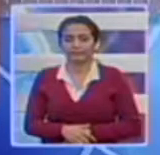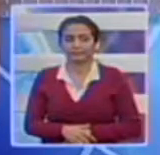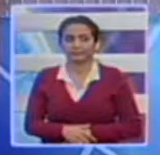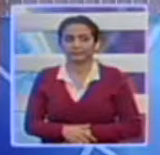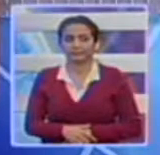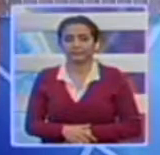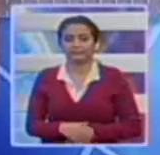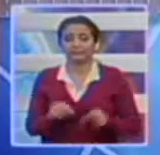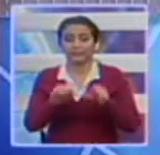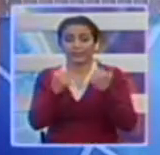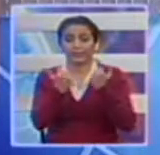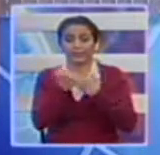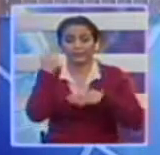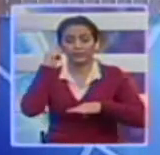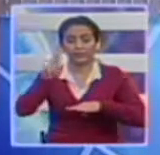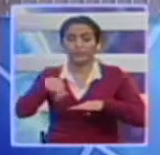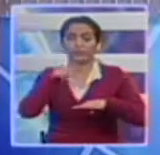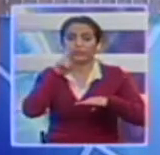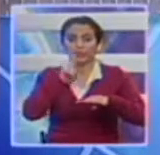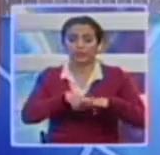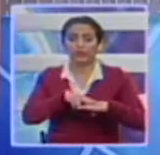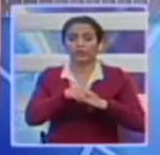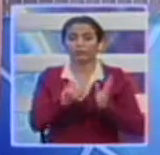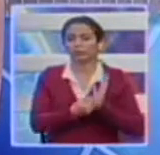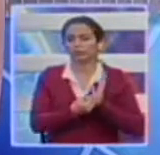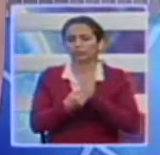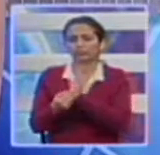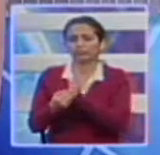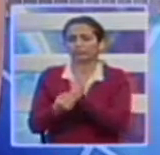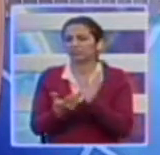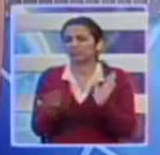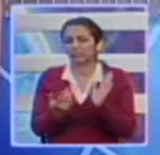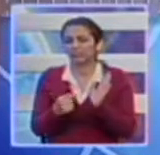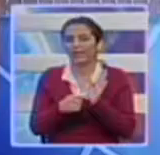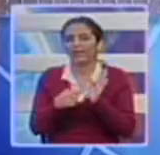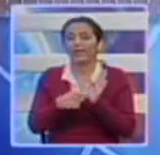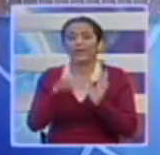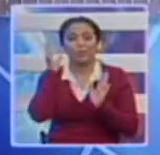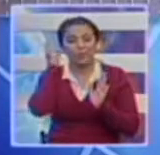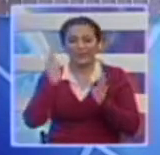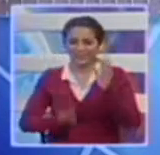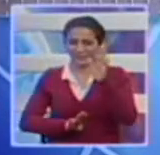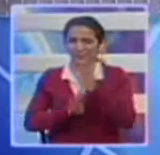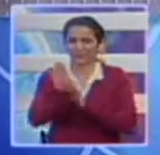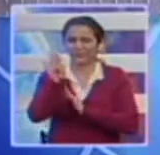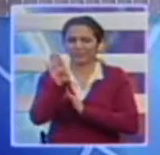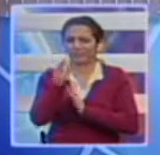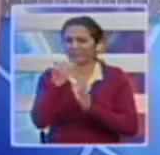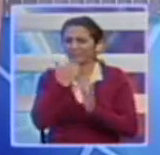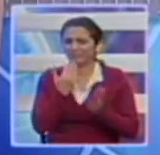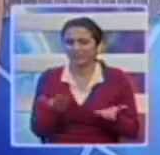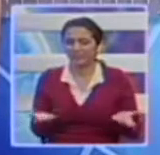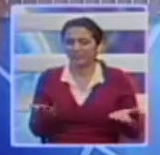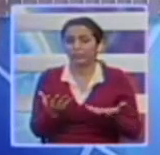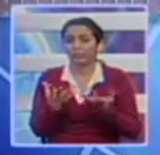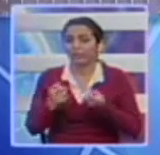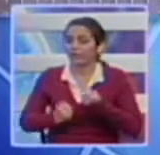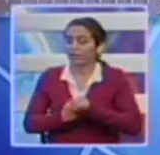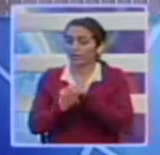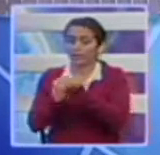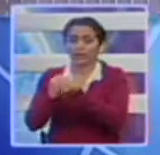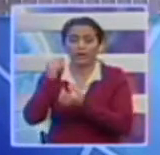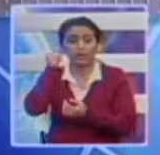La Asamblea Nacional presentó en Cuenca la plataforma Mujeres Progresistas, que busca fortalecer la organización en lo nacional y